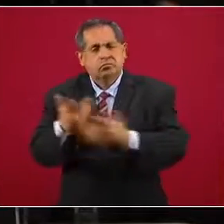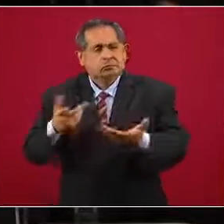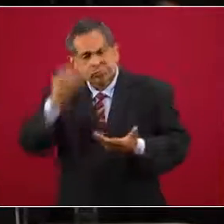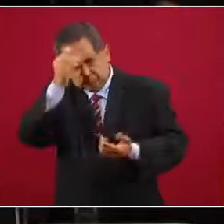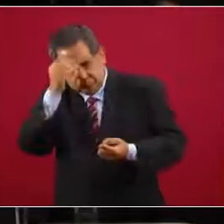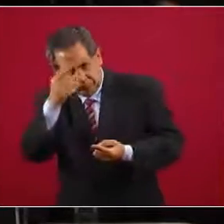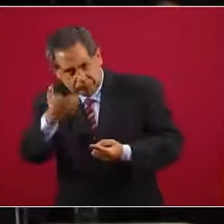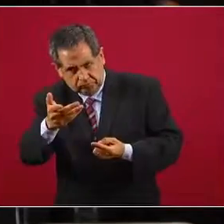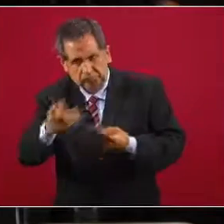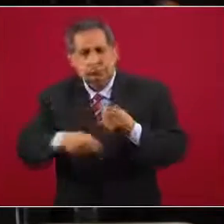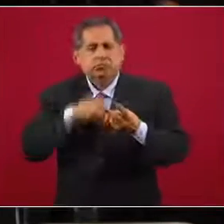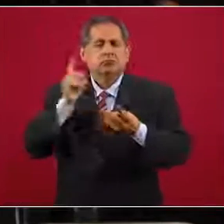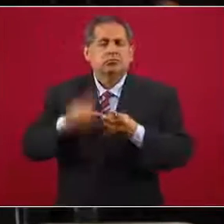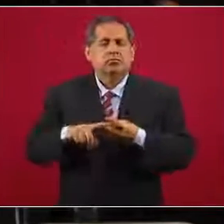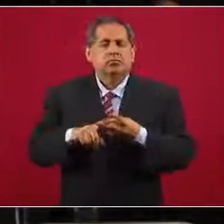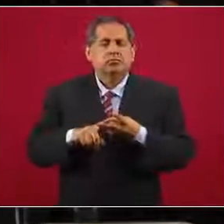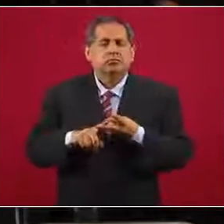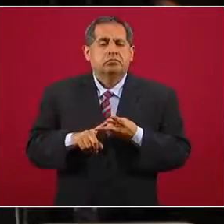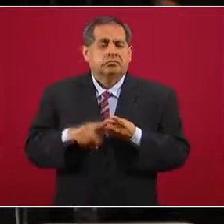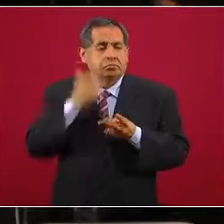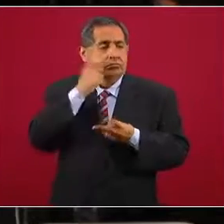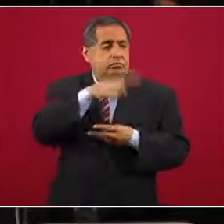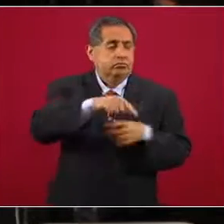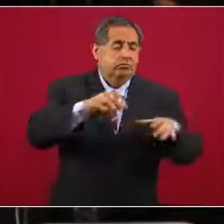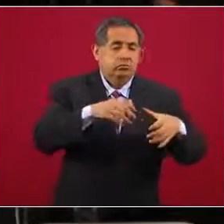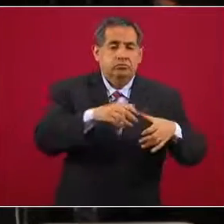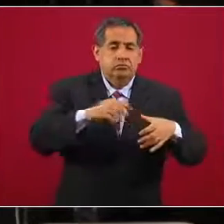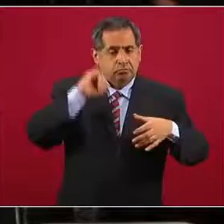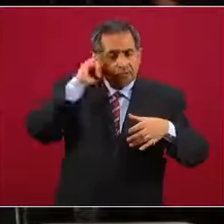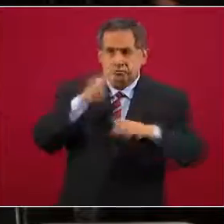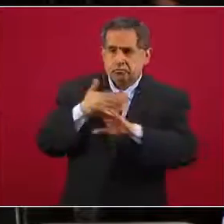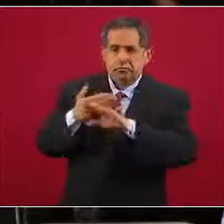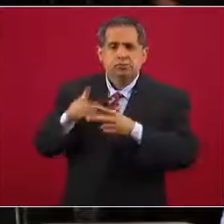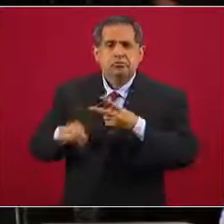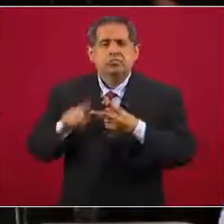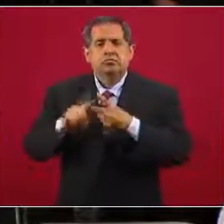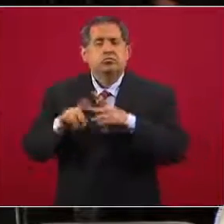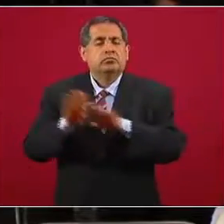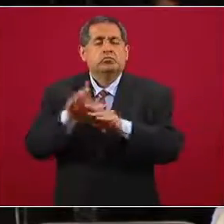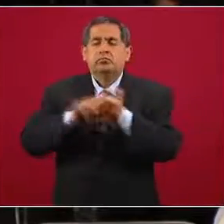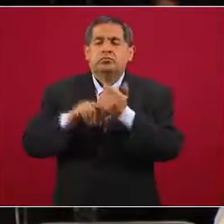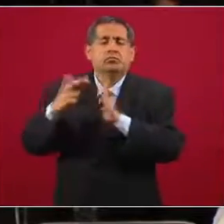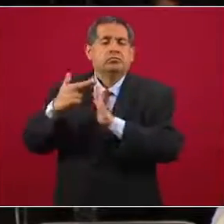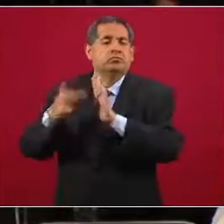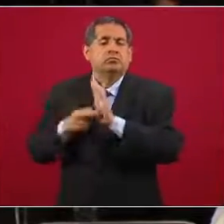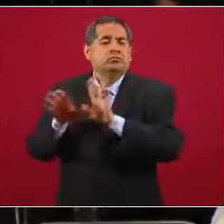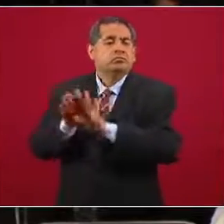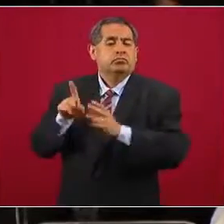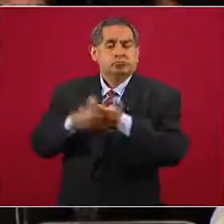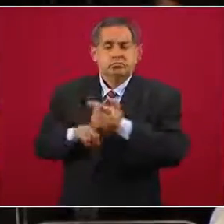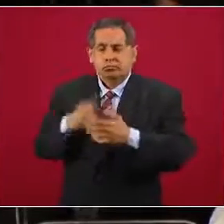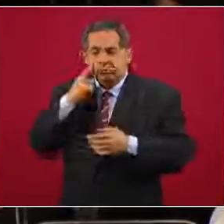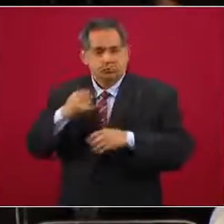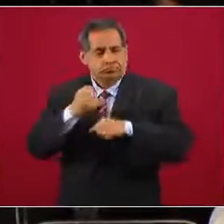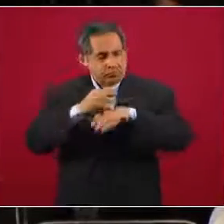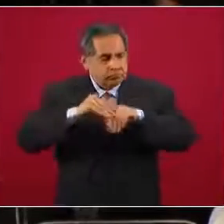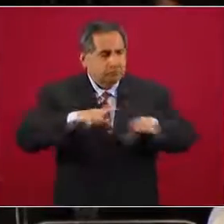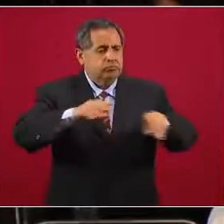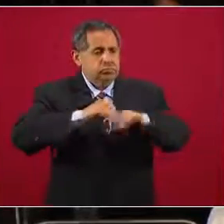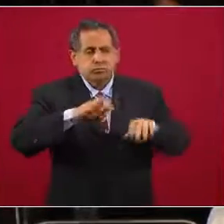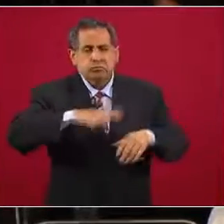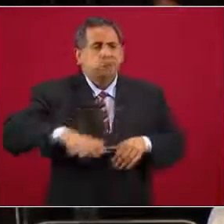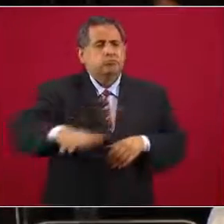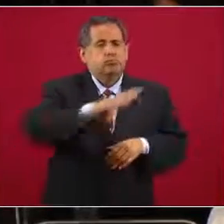opina de esta demanda que pretenden interponer? Y bueno, ¿cuáles son las medidas que se tomaron precisamente para informar a los